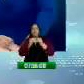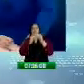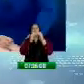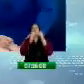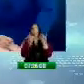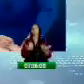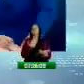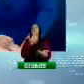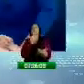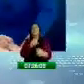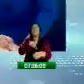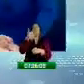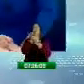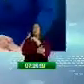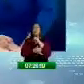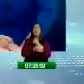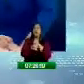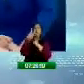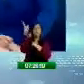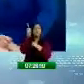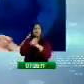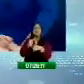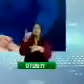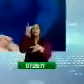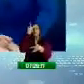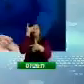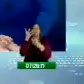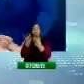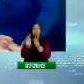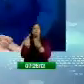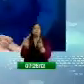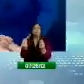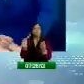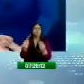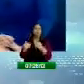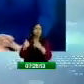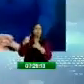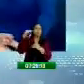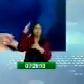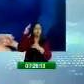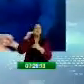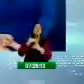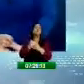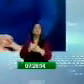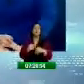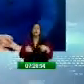visto en el mundo entero respecto del comportamiento de la presencia del virus?